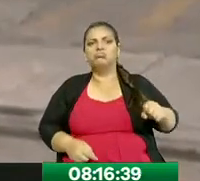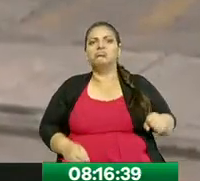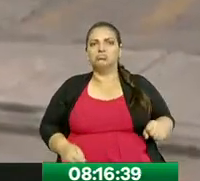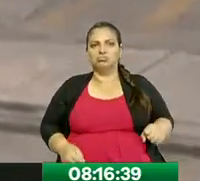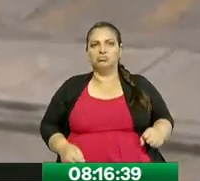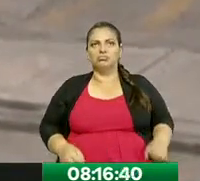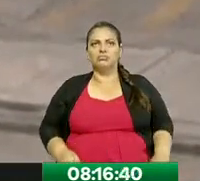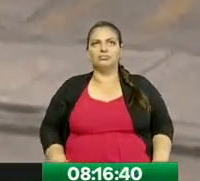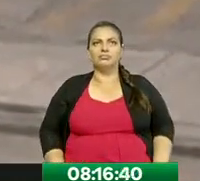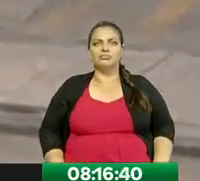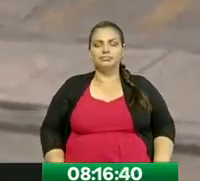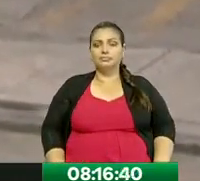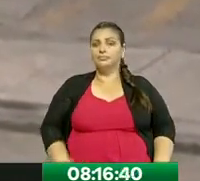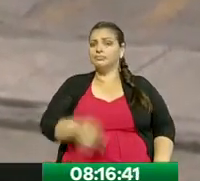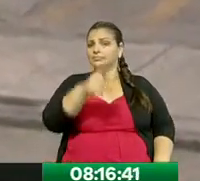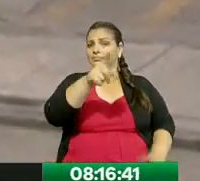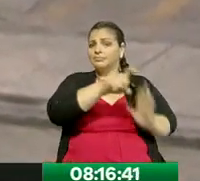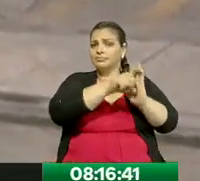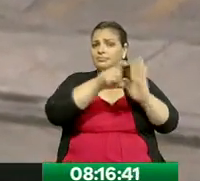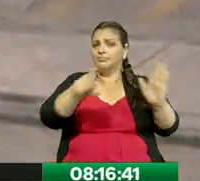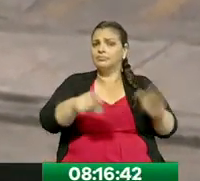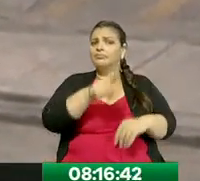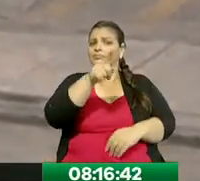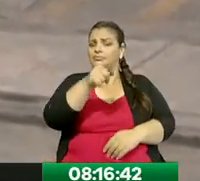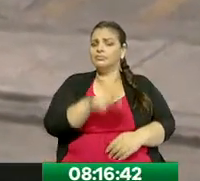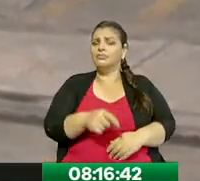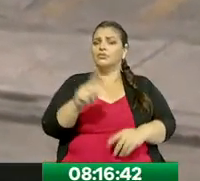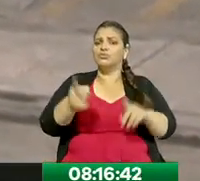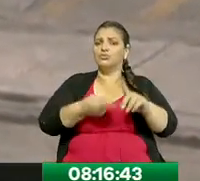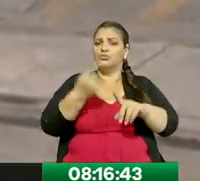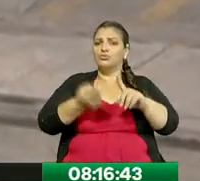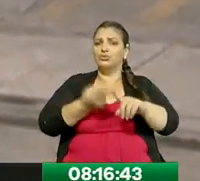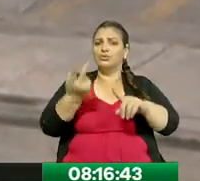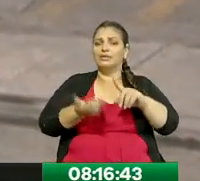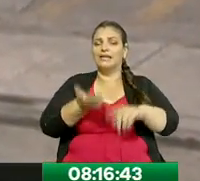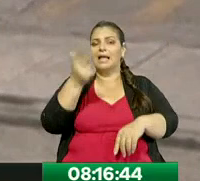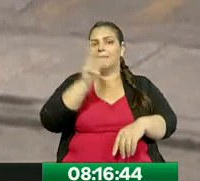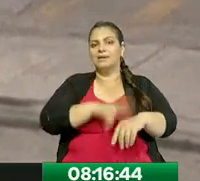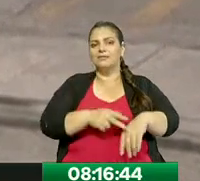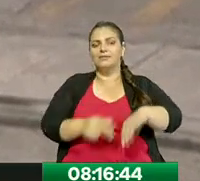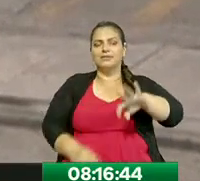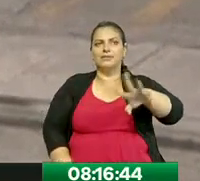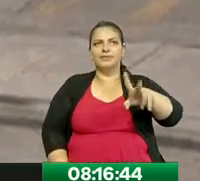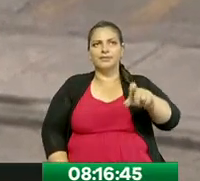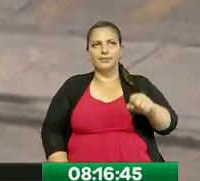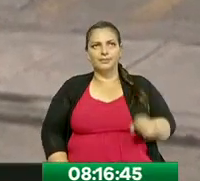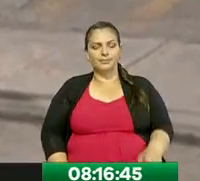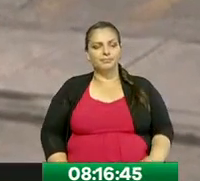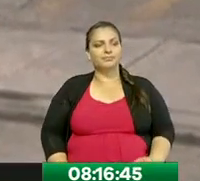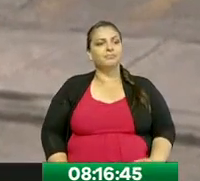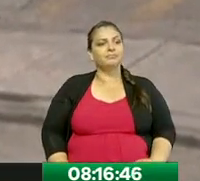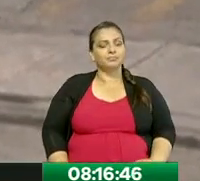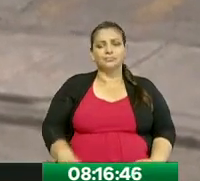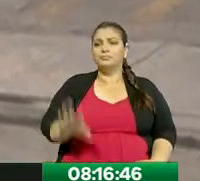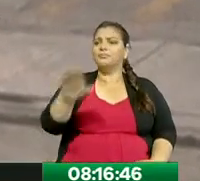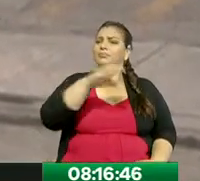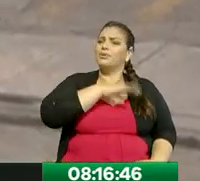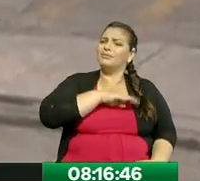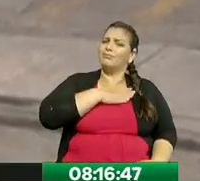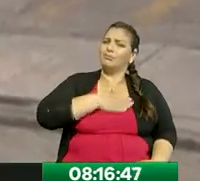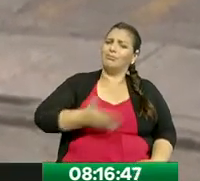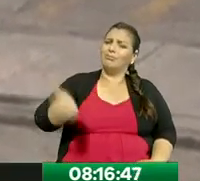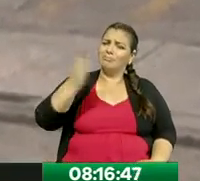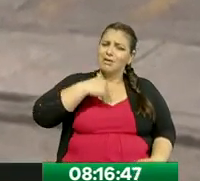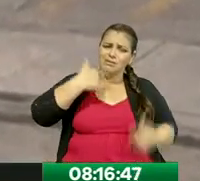año se han registrado 3 robos con la misma modalidad que en ese negocio, y los propietarios ahora piden a la Policía Nacional acciones inmediatas